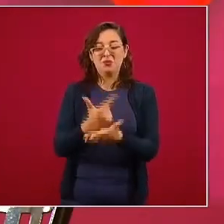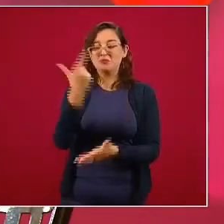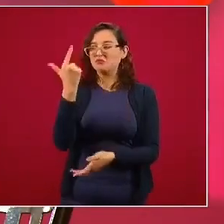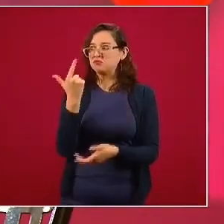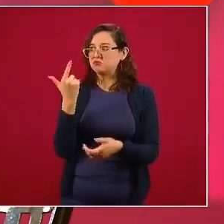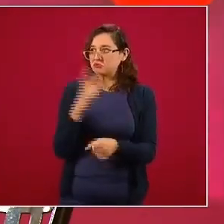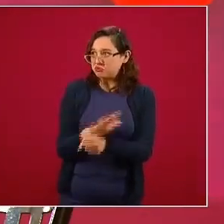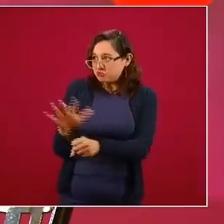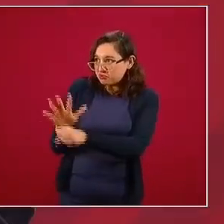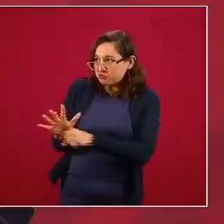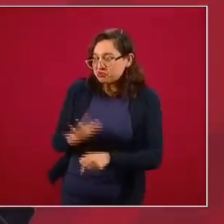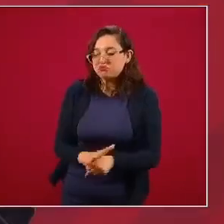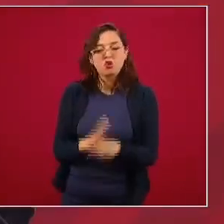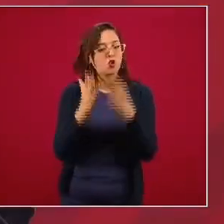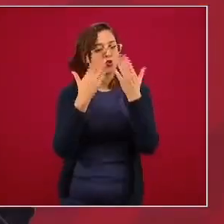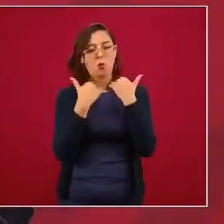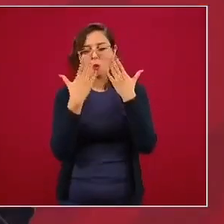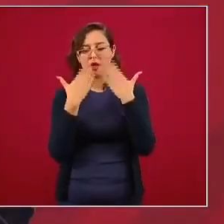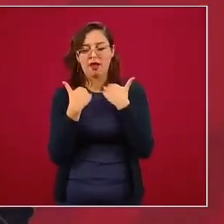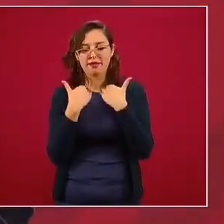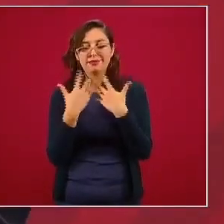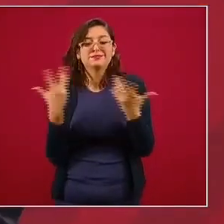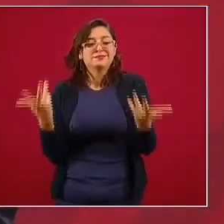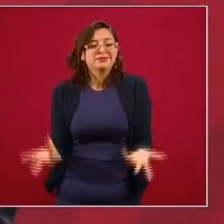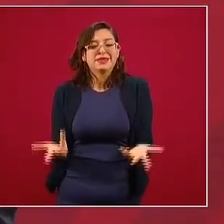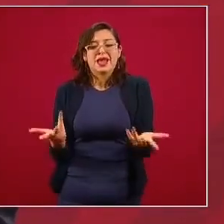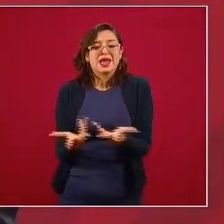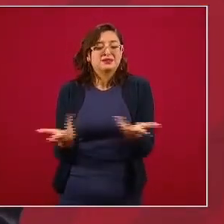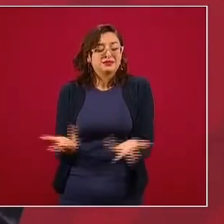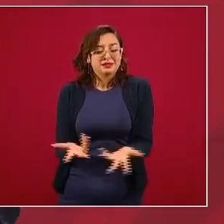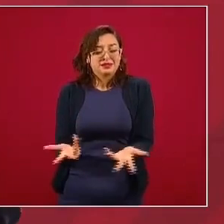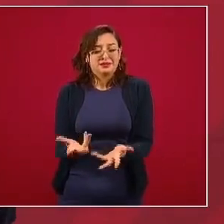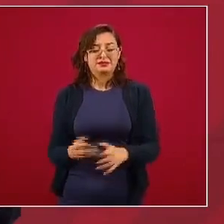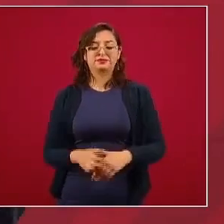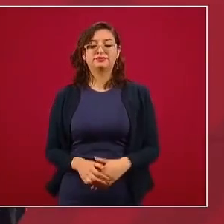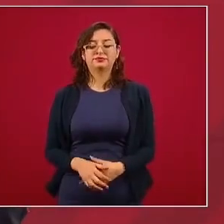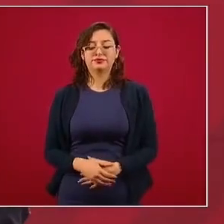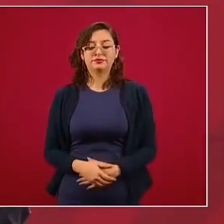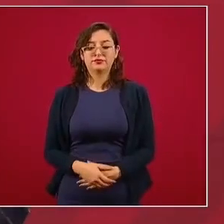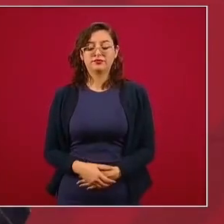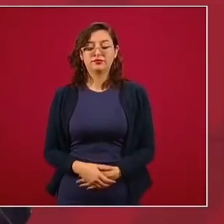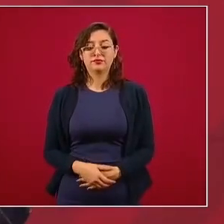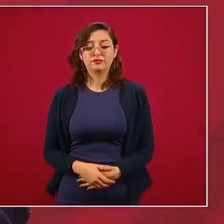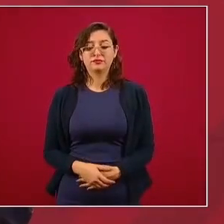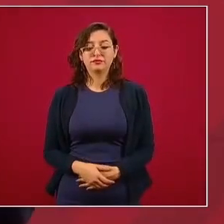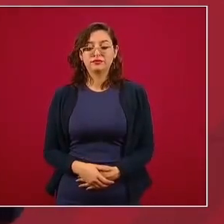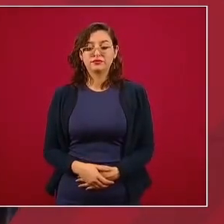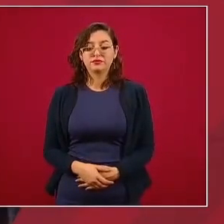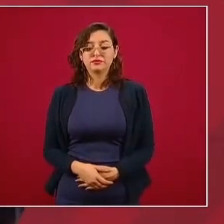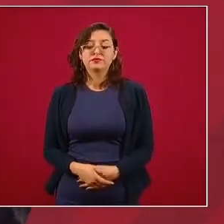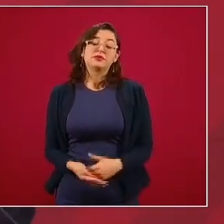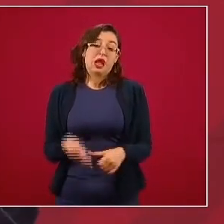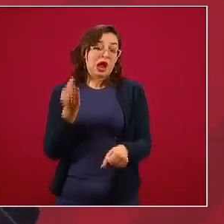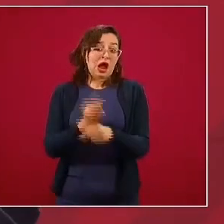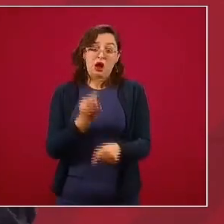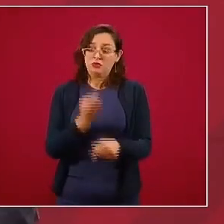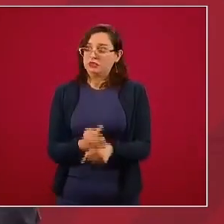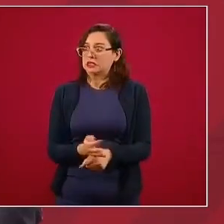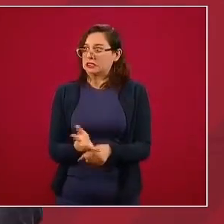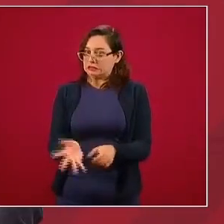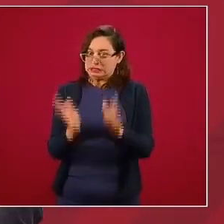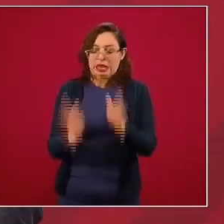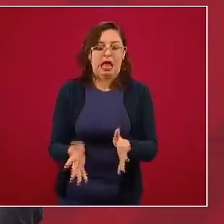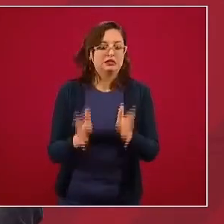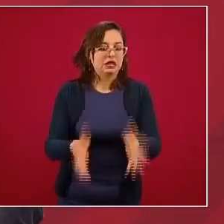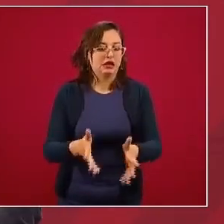especialistas suficientes. Entonces, ¿qué se puede hacer? Ahorita, en forma aguda, en forma inmediata,